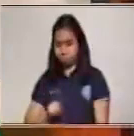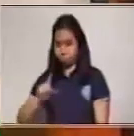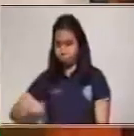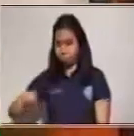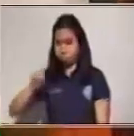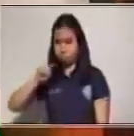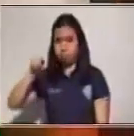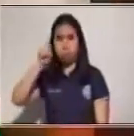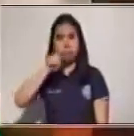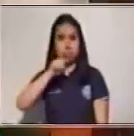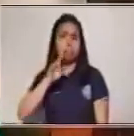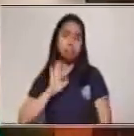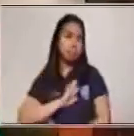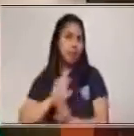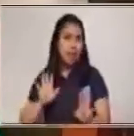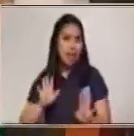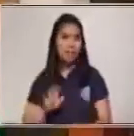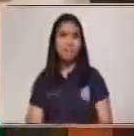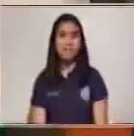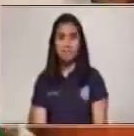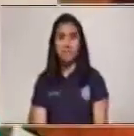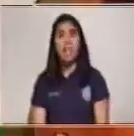de escribir los términos,